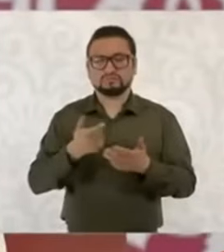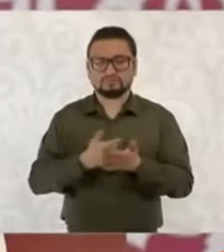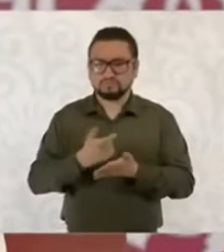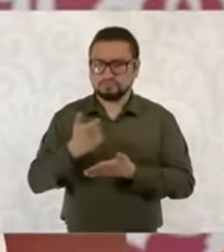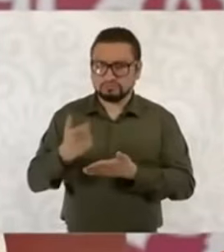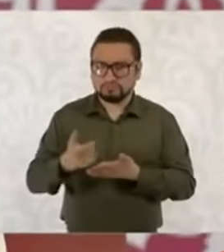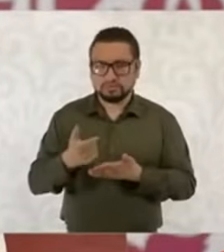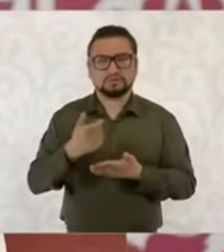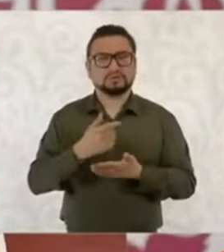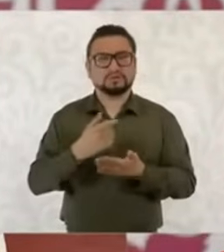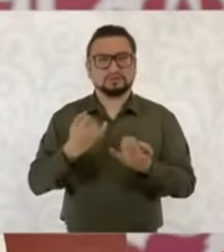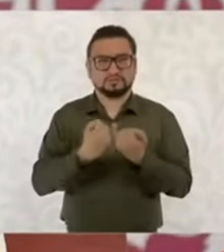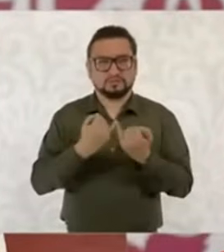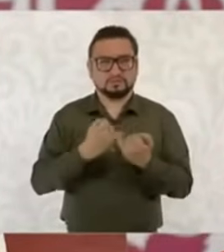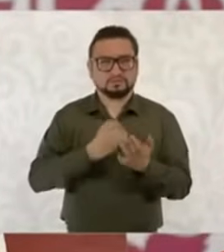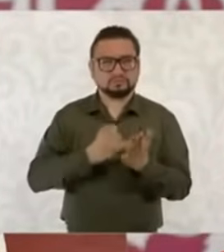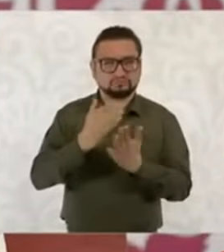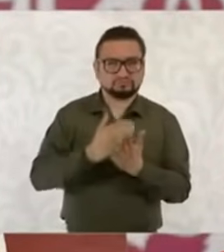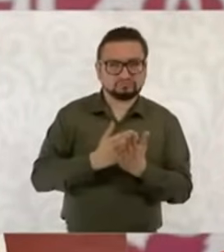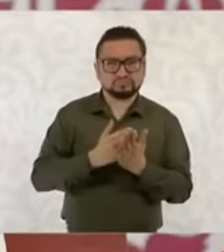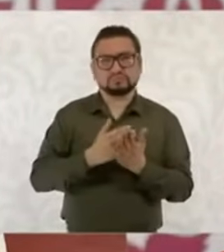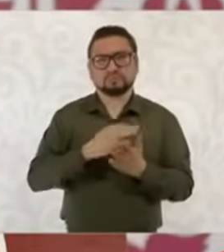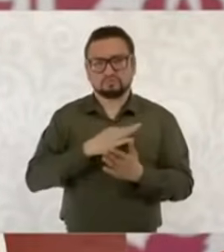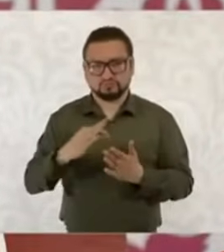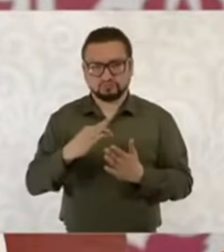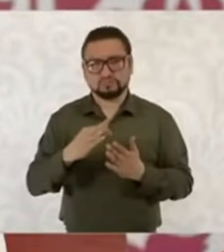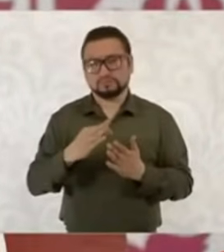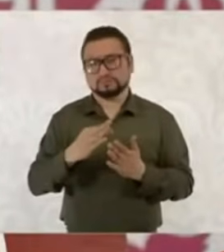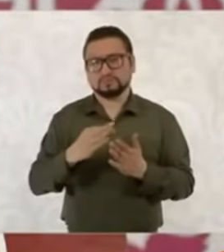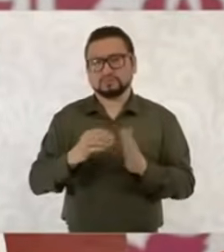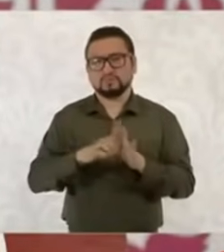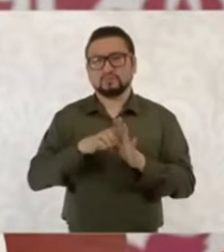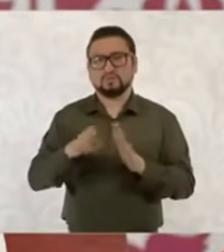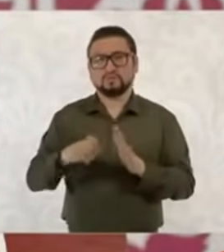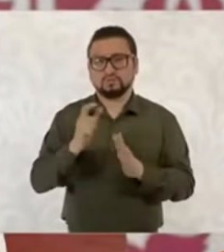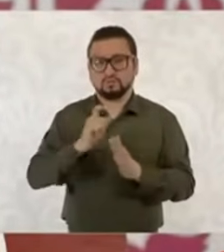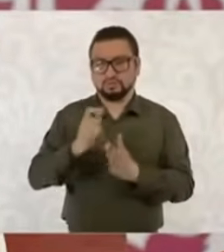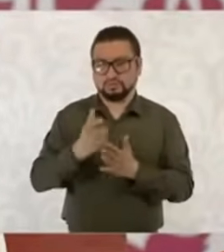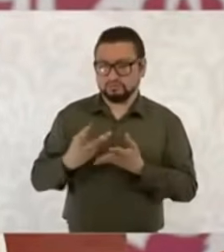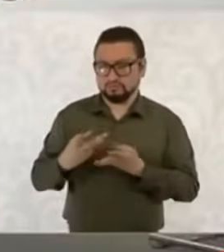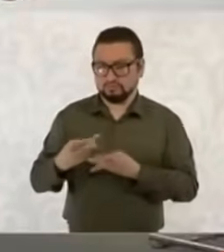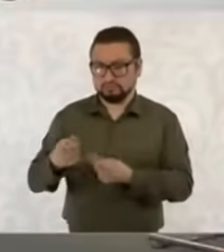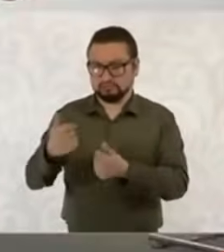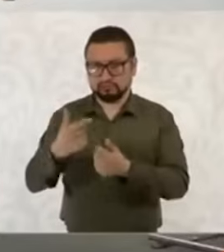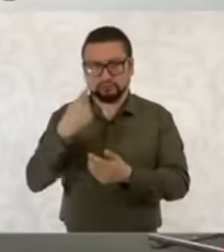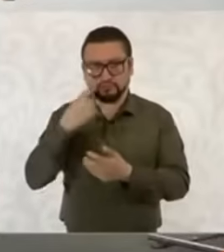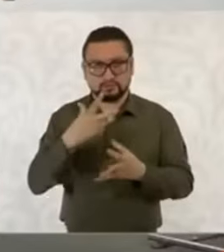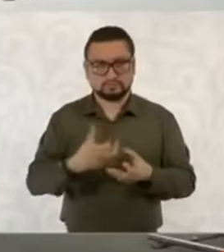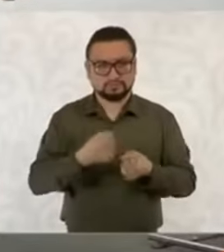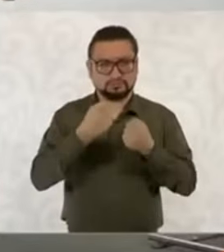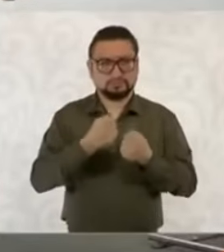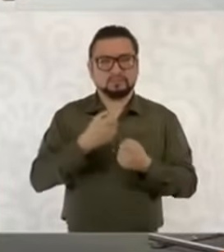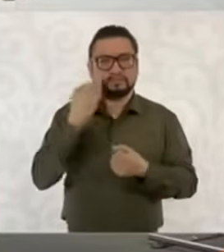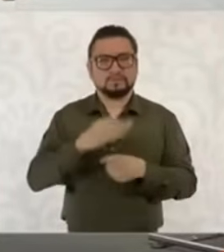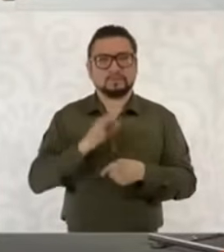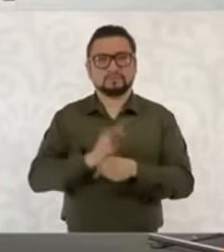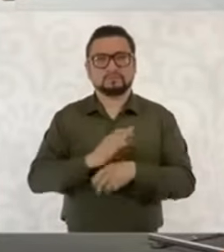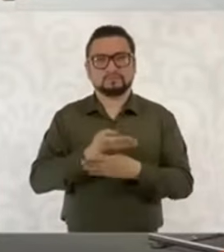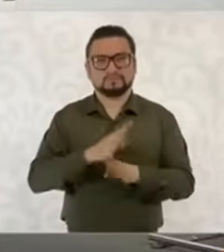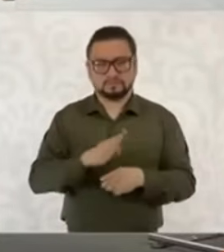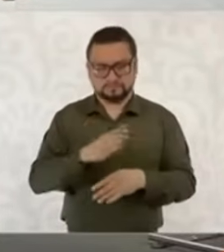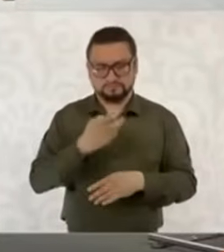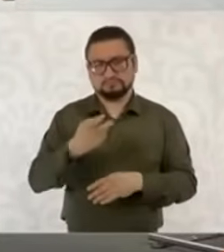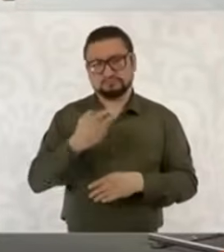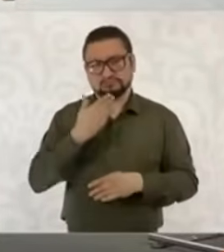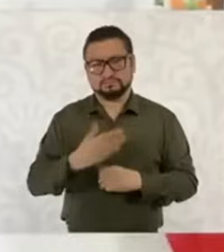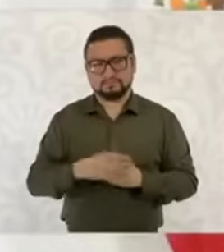con la deducción. No es posible que se deduzca un gasto que va al rescate de los propios bancos,